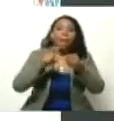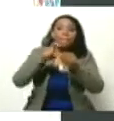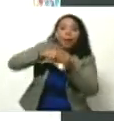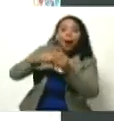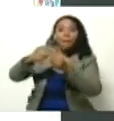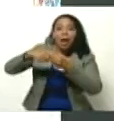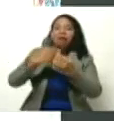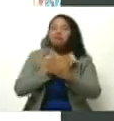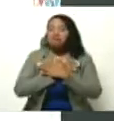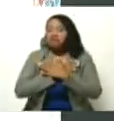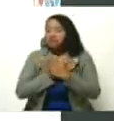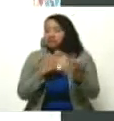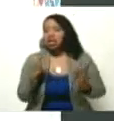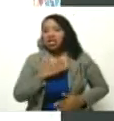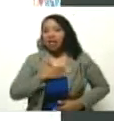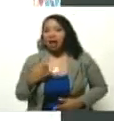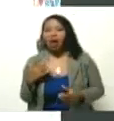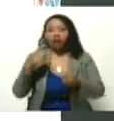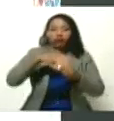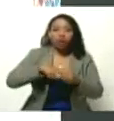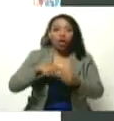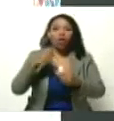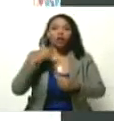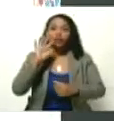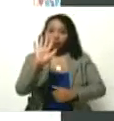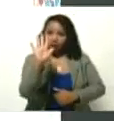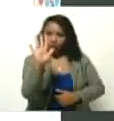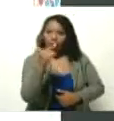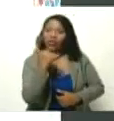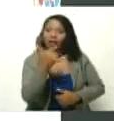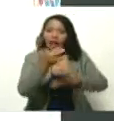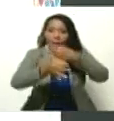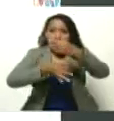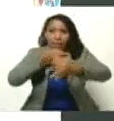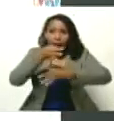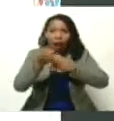absolutamente libre. Ya voy a dar